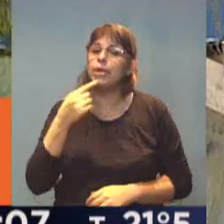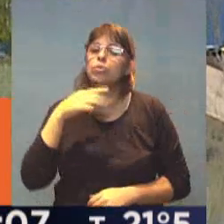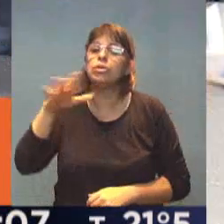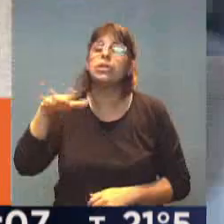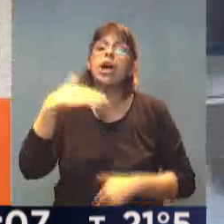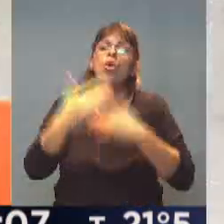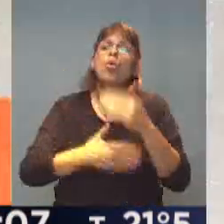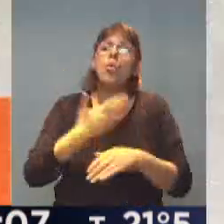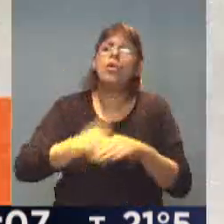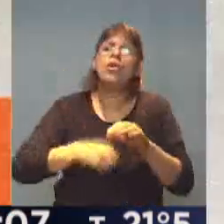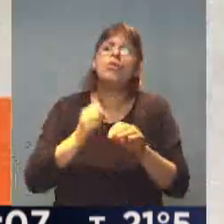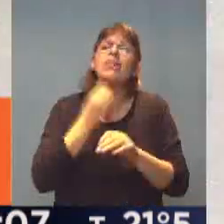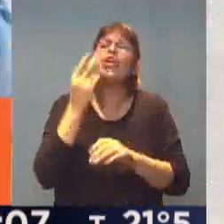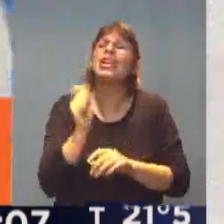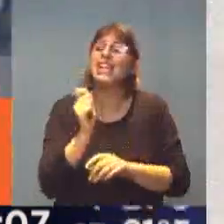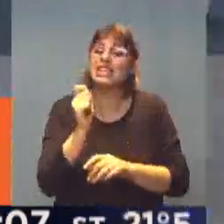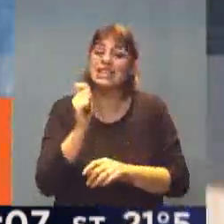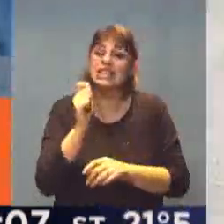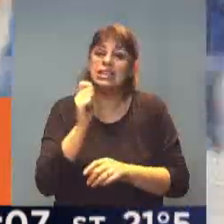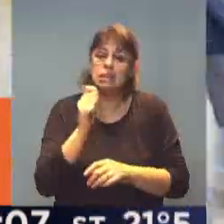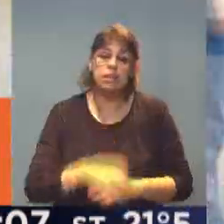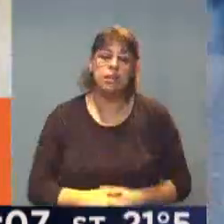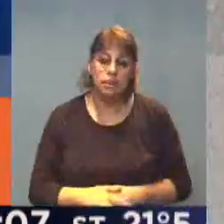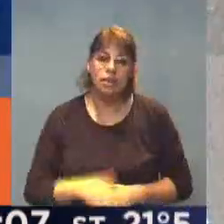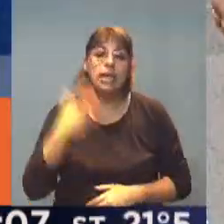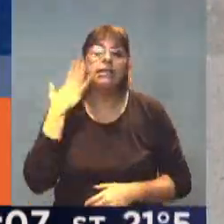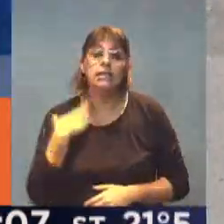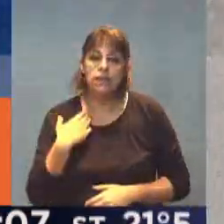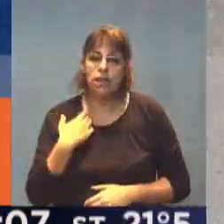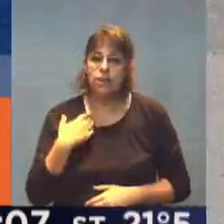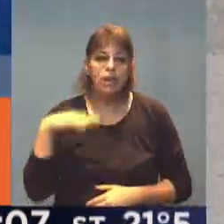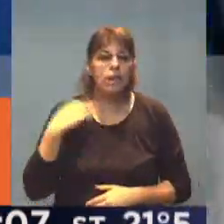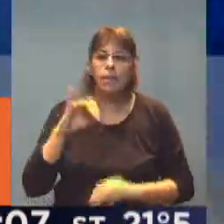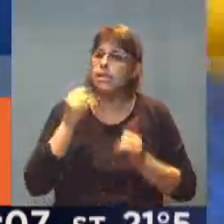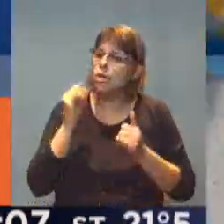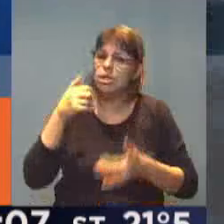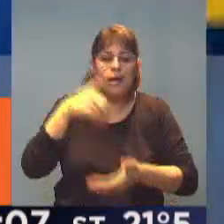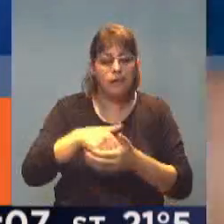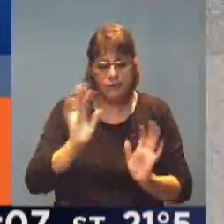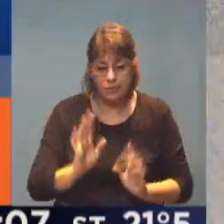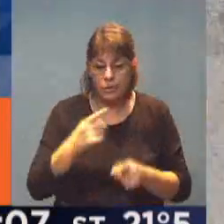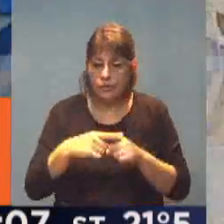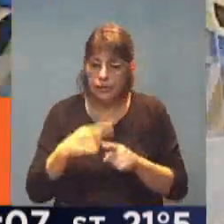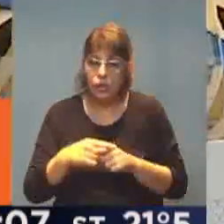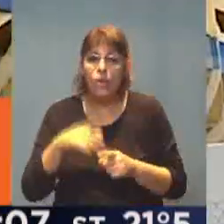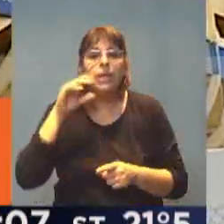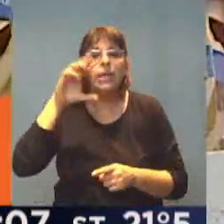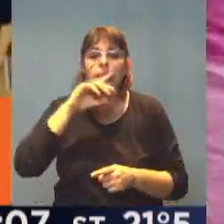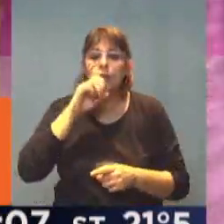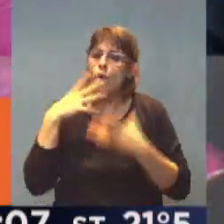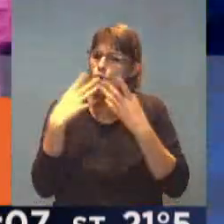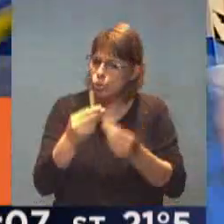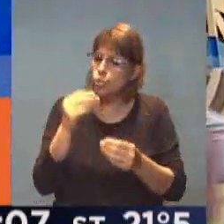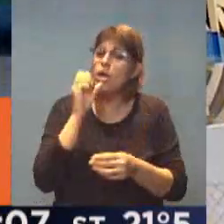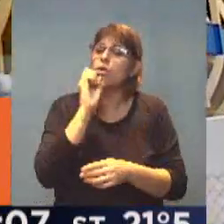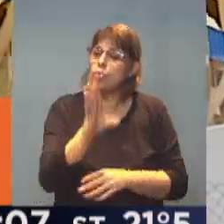arriba? Bueno, Tevez, por más que no haya estado en esta segunda parte, Tevez tiene que estar sí o sí. Benedetto, y creo que levantó mucho el equipo con Wilmar